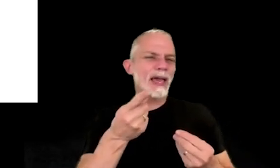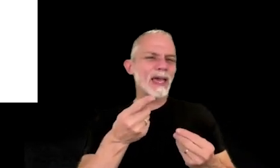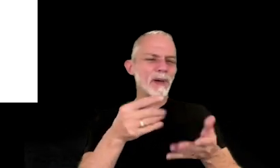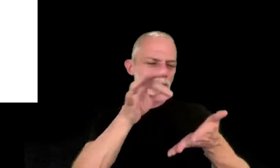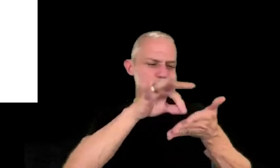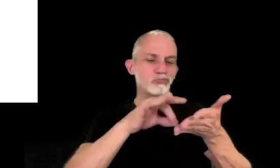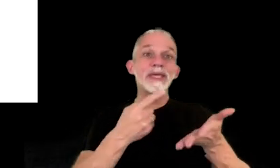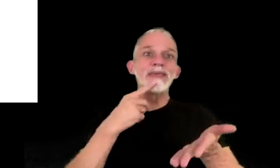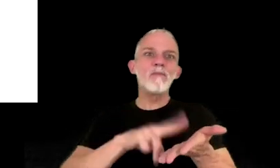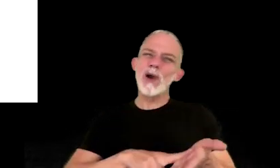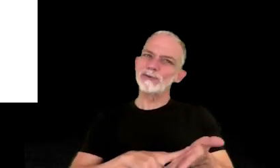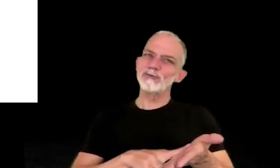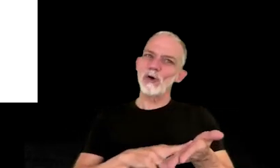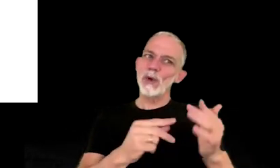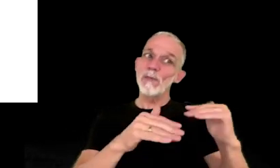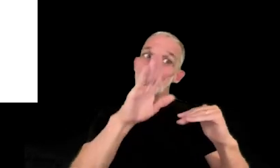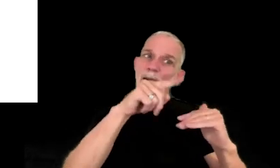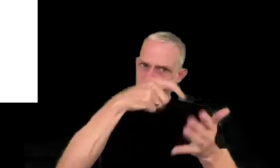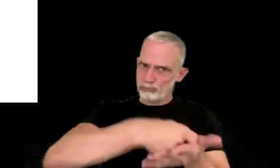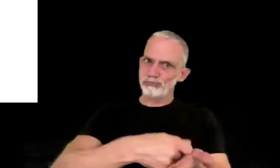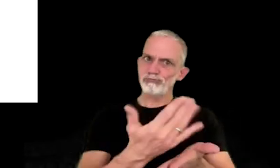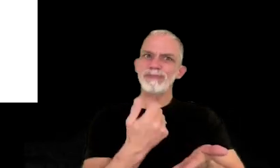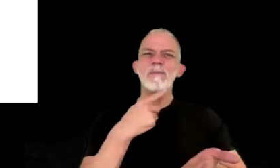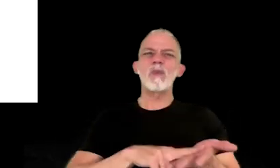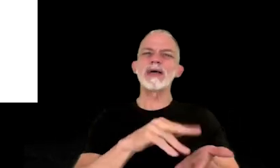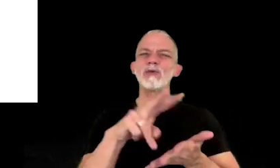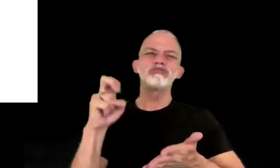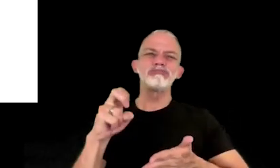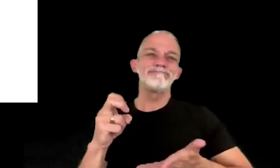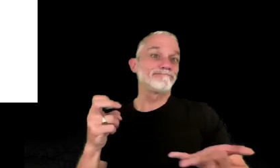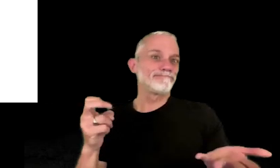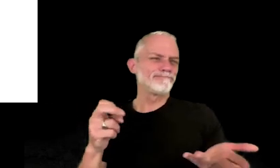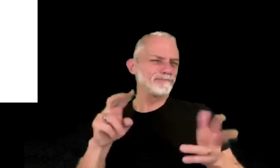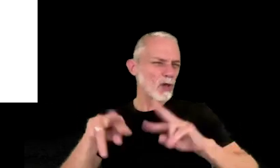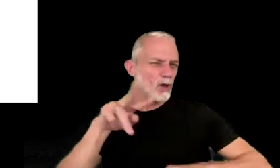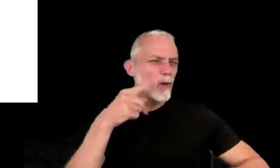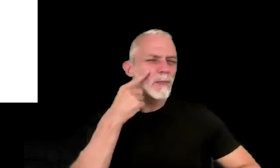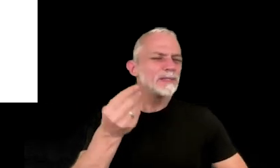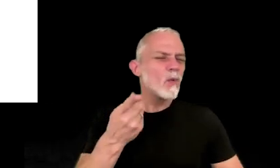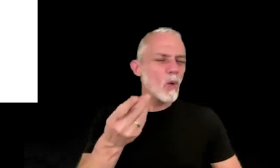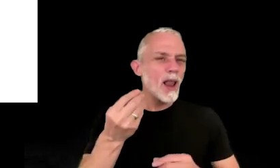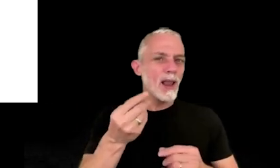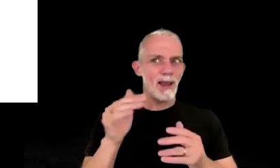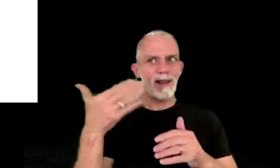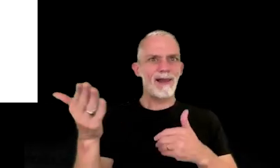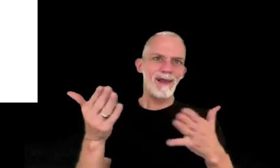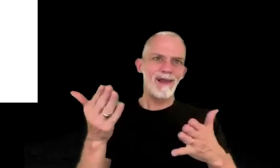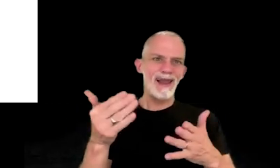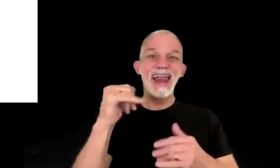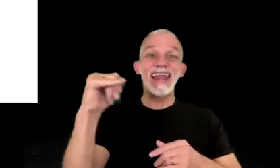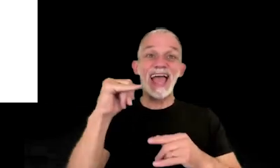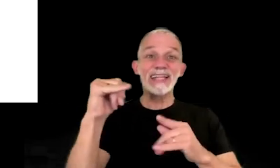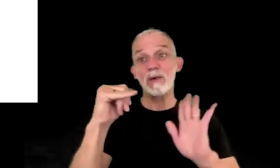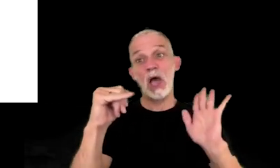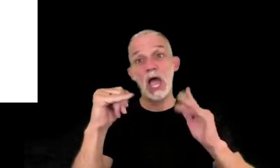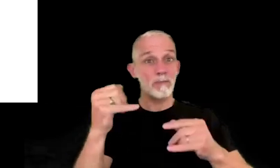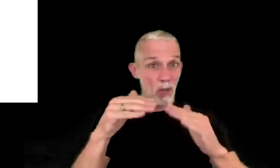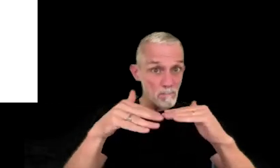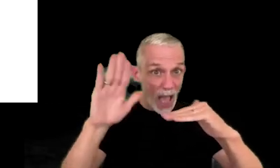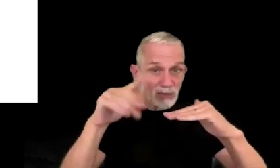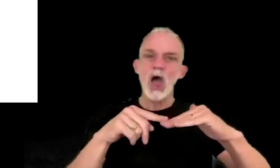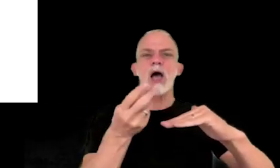impuesto de carbono. Entonces, acá, ¿qué se busca con esto? Bueno, hay externalidades negativas que hay que darle precio. O sea, hay